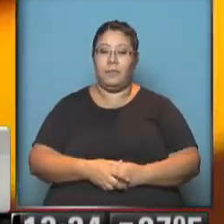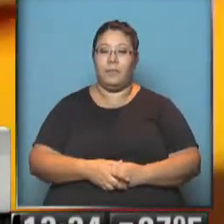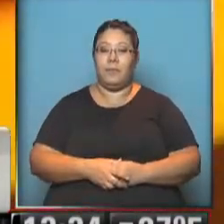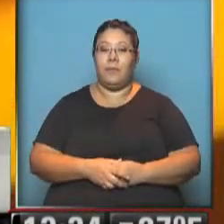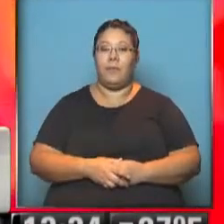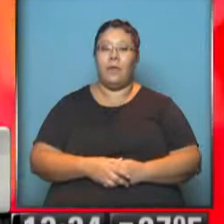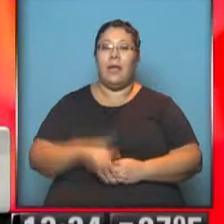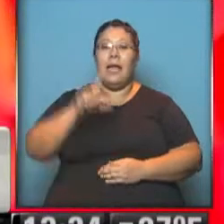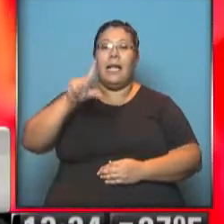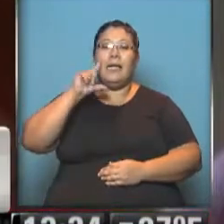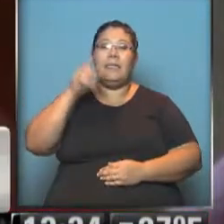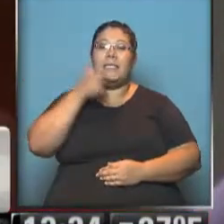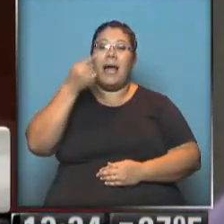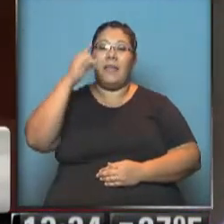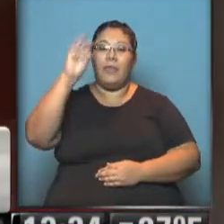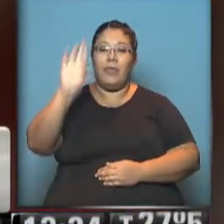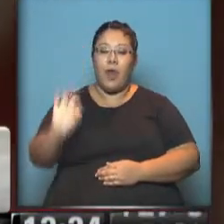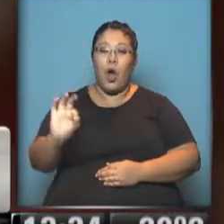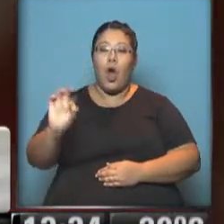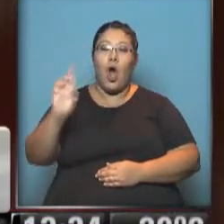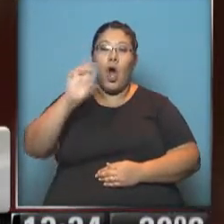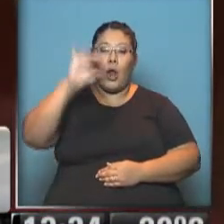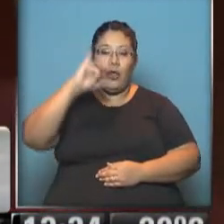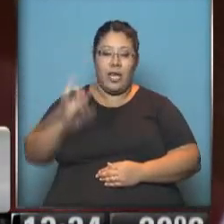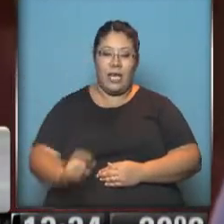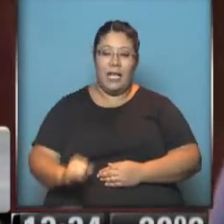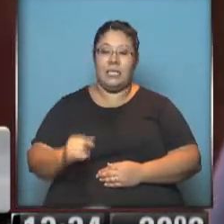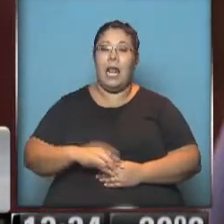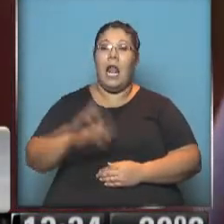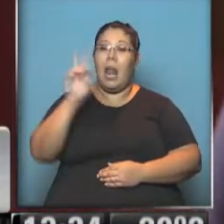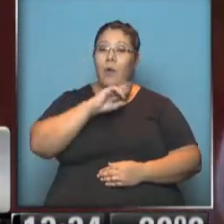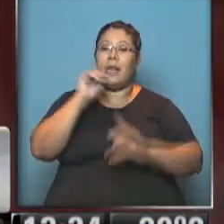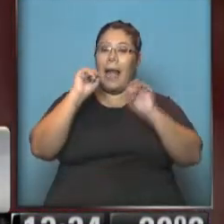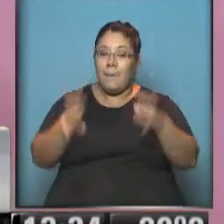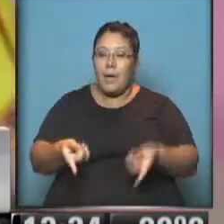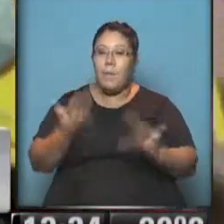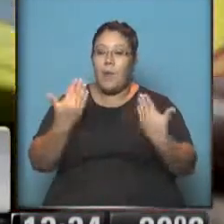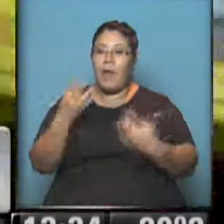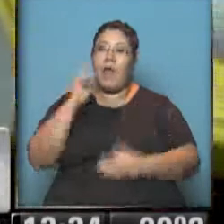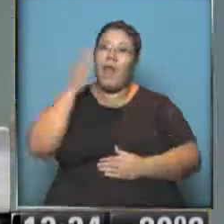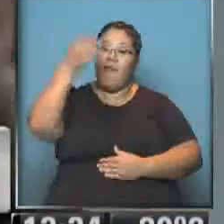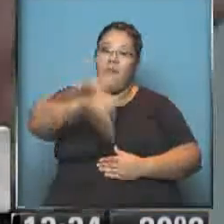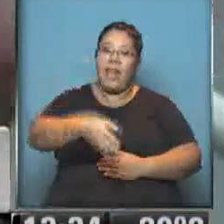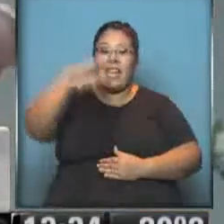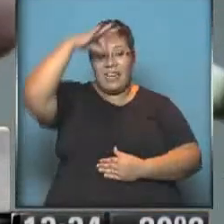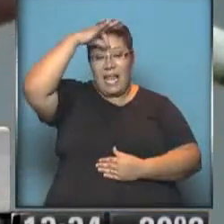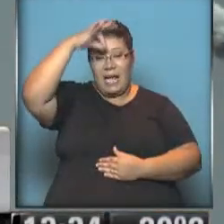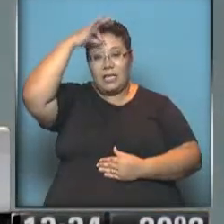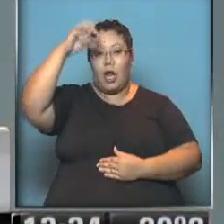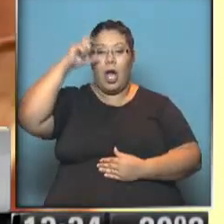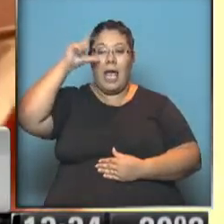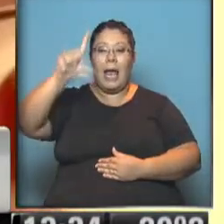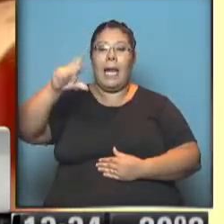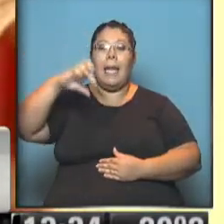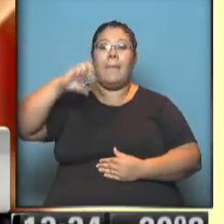de lisandro rodríguez la mujer puerca se puede ver los lunes también en el teatro del picadero allí la actuación es para